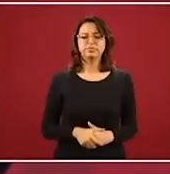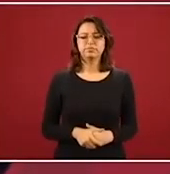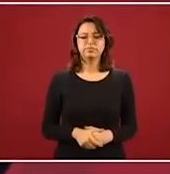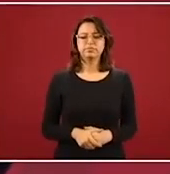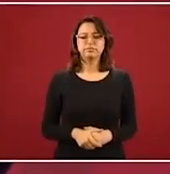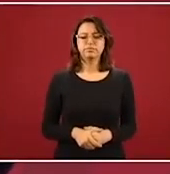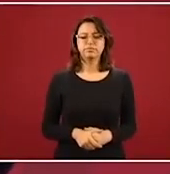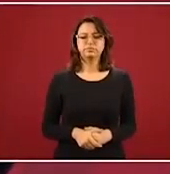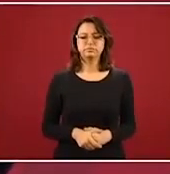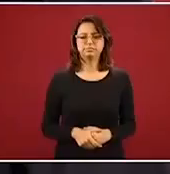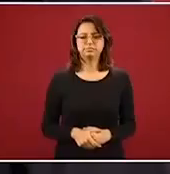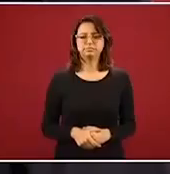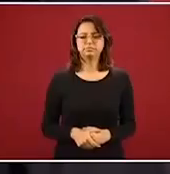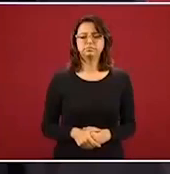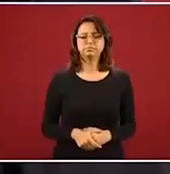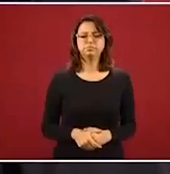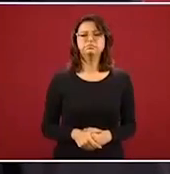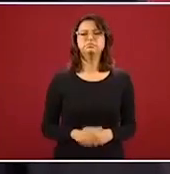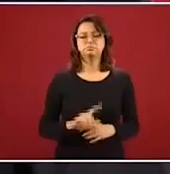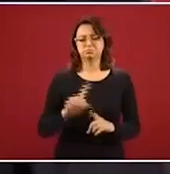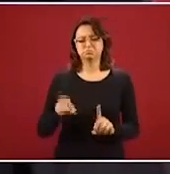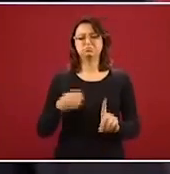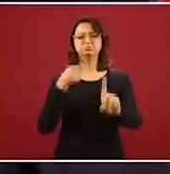Y se va a lograr.